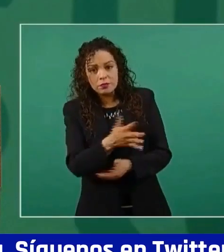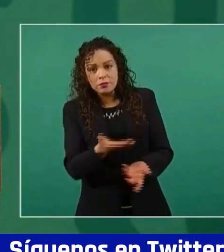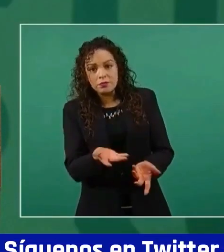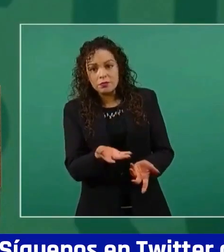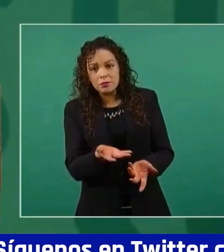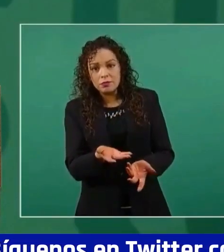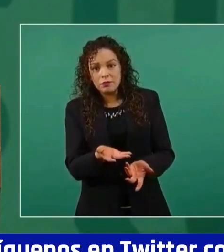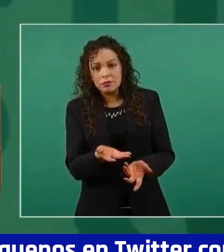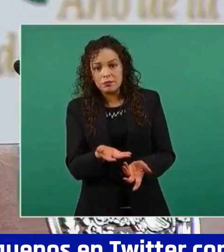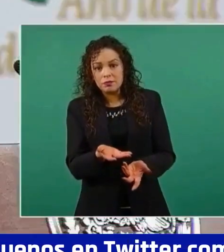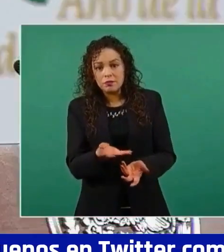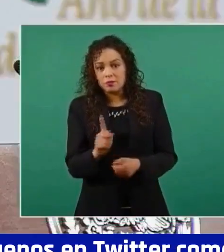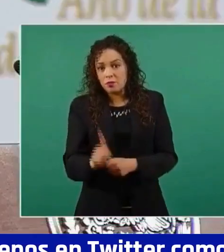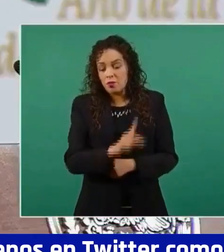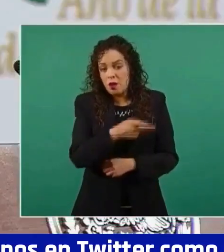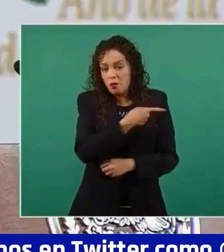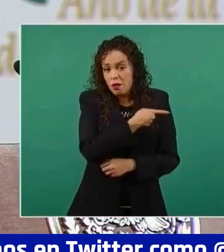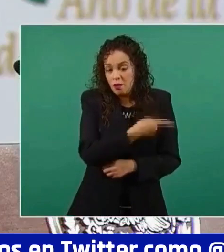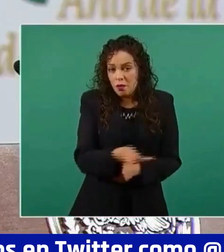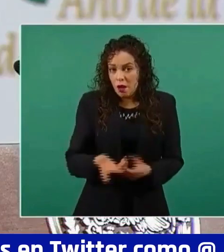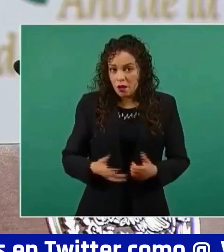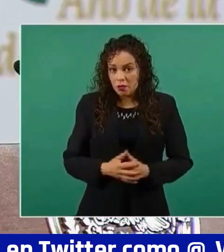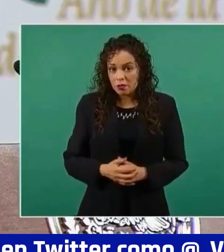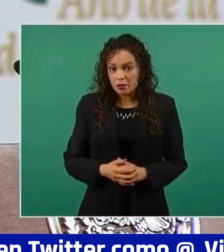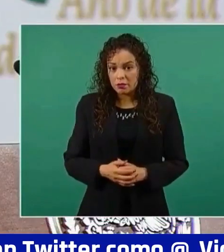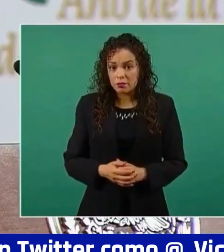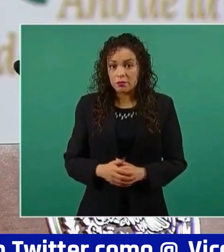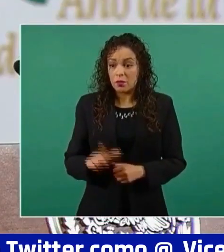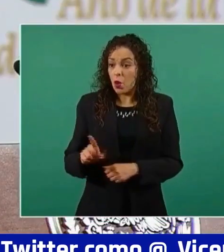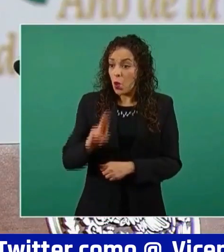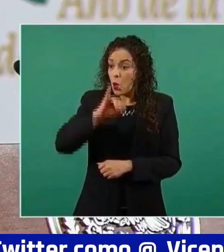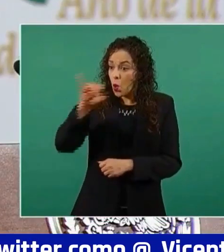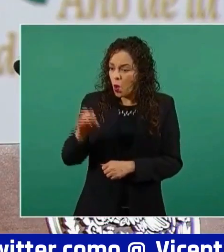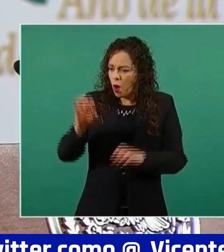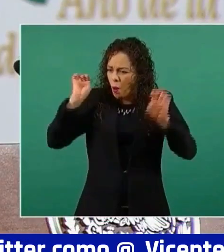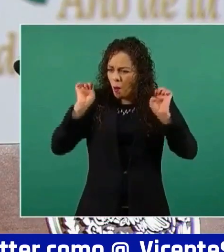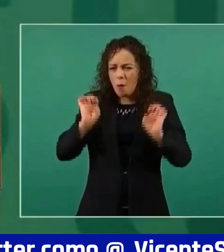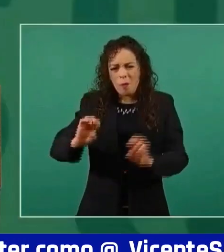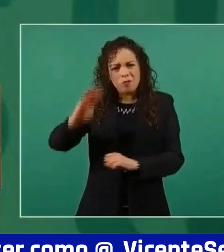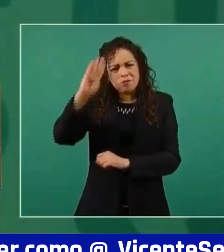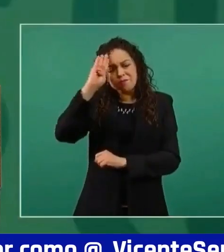Los lujos en el gobierno de México